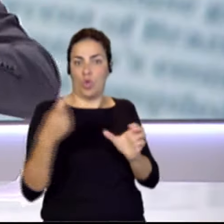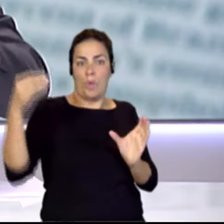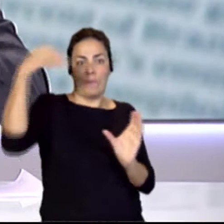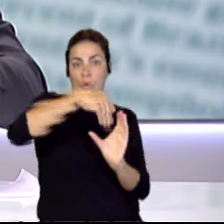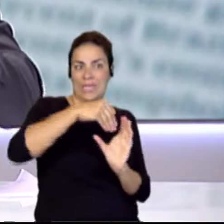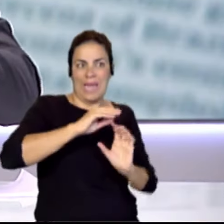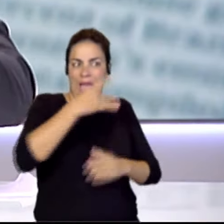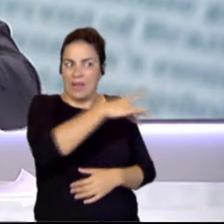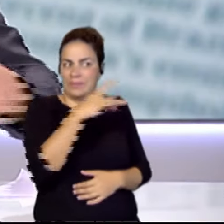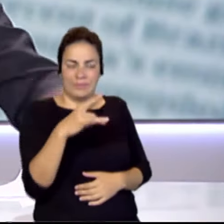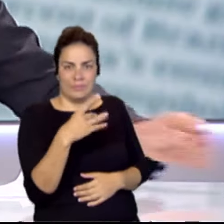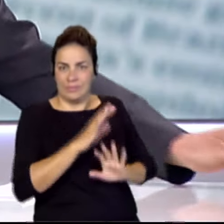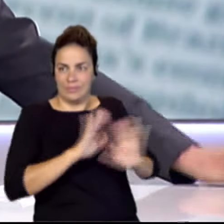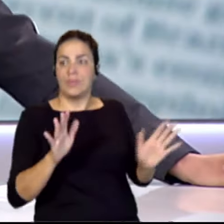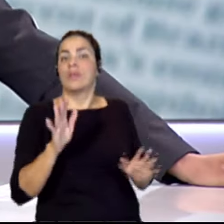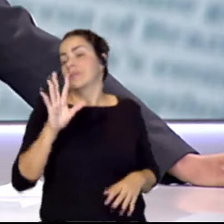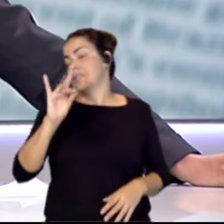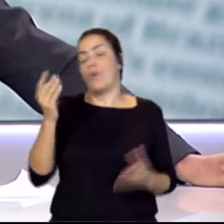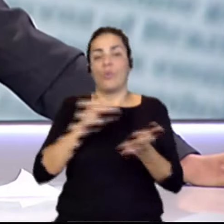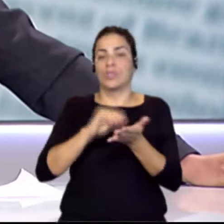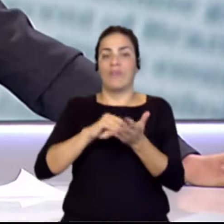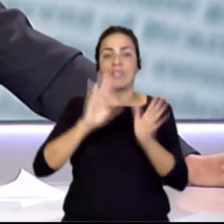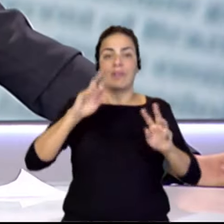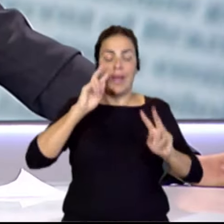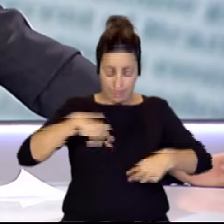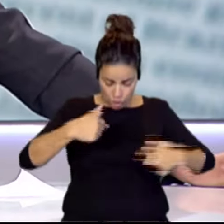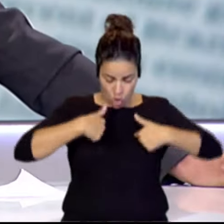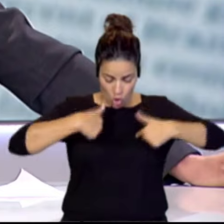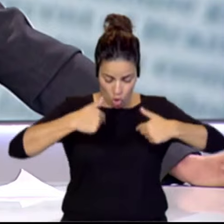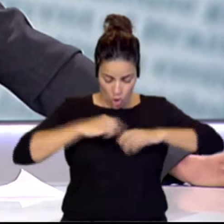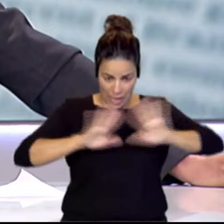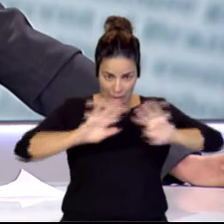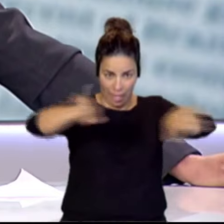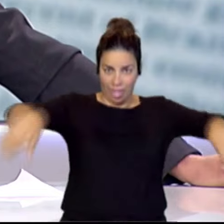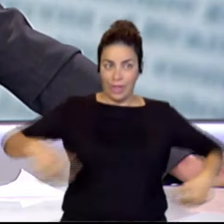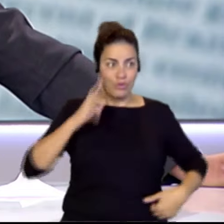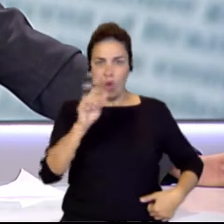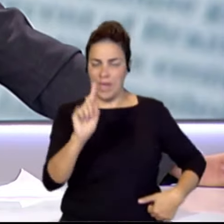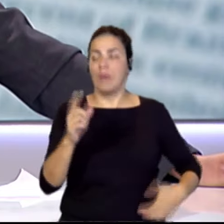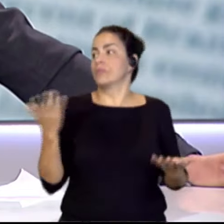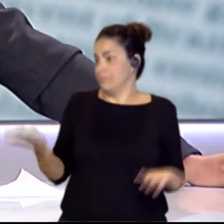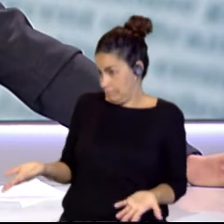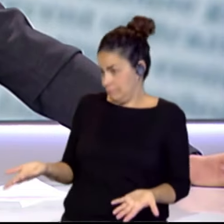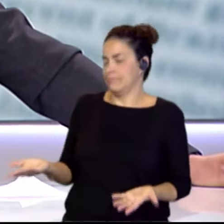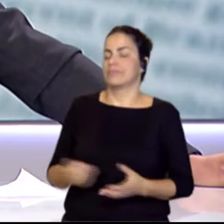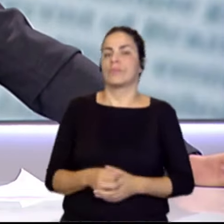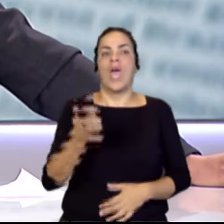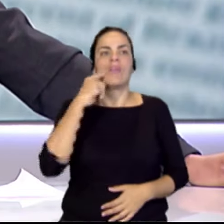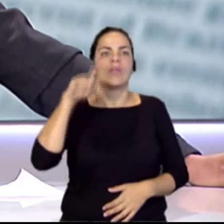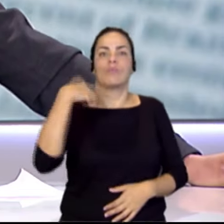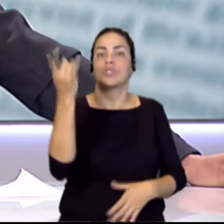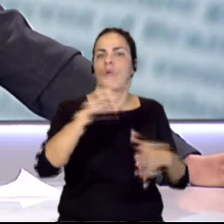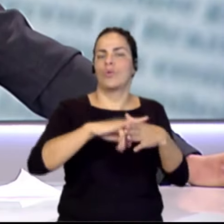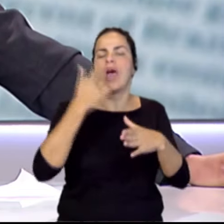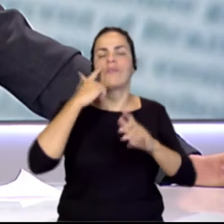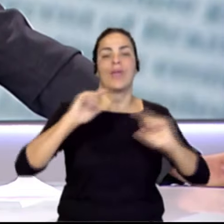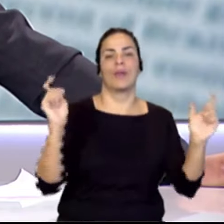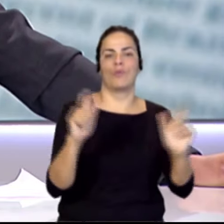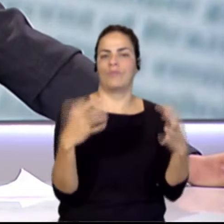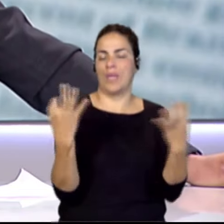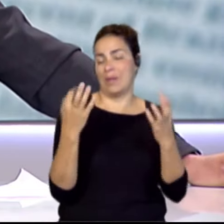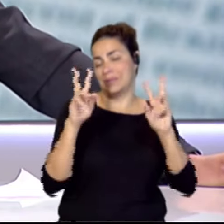acaba afectando a nuestro estamos viendo no vamos a ver en qué queda esa reunión del próximo lunes entre gobierno central y canario a cuenta de esa reforma de la ley de